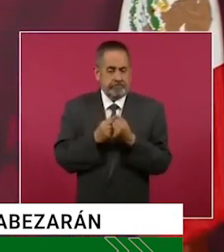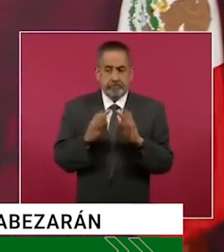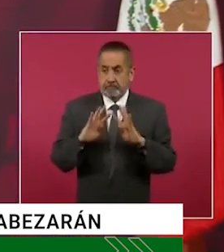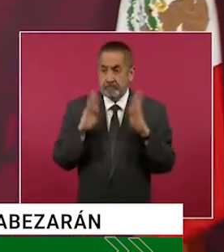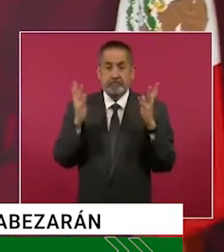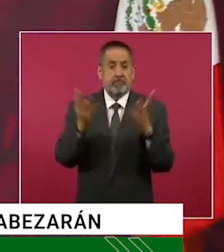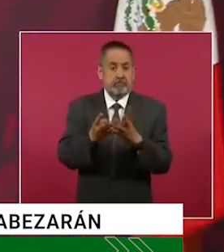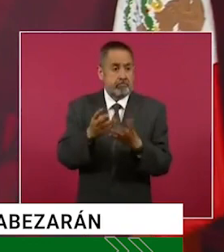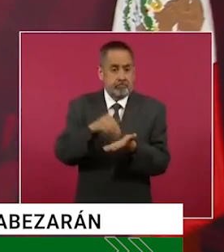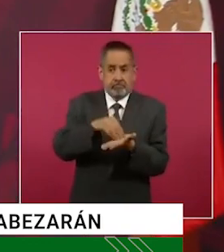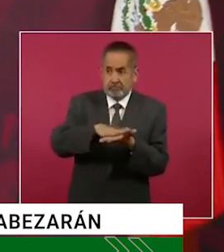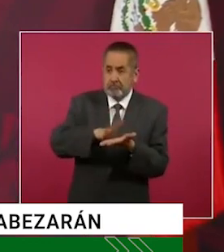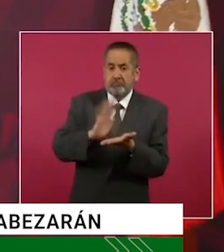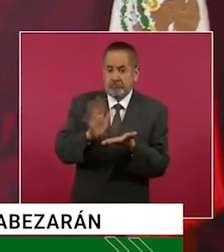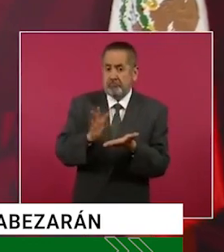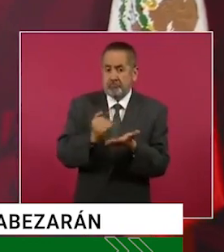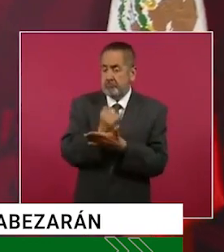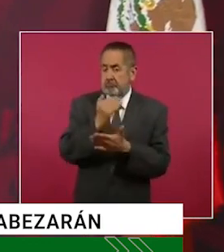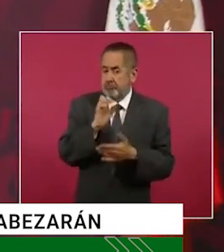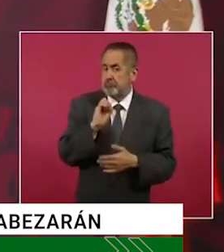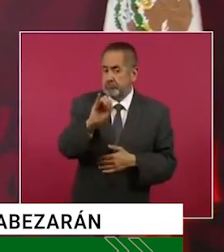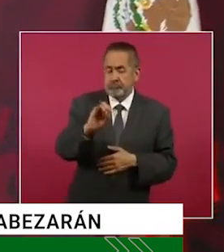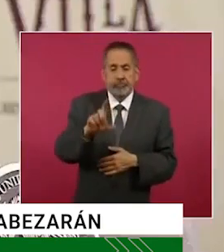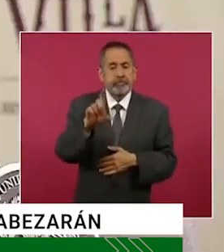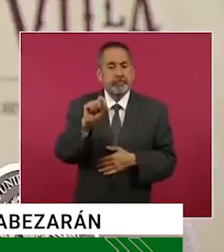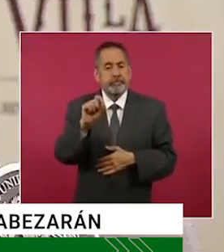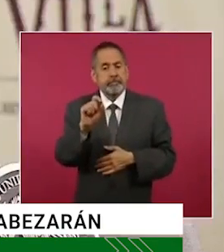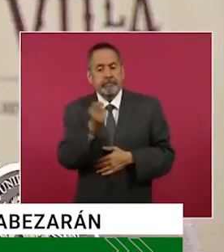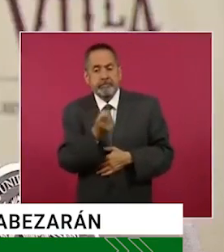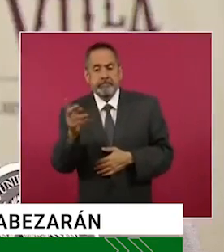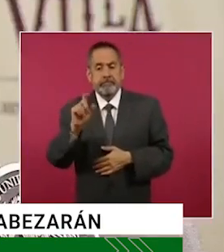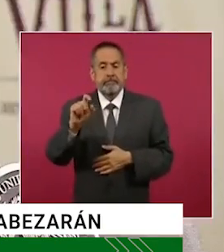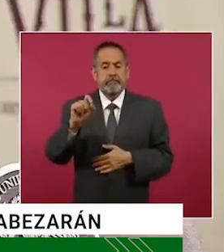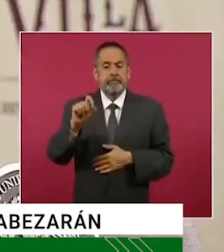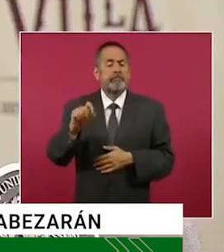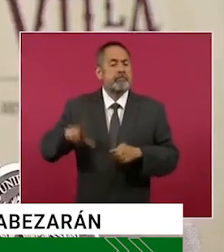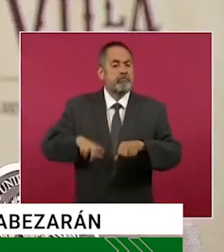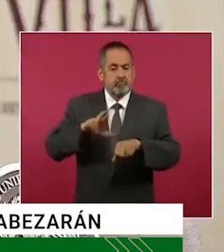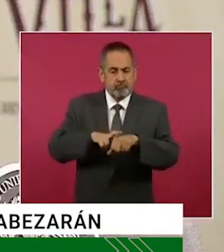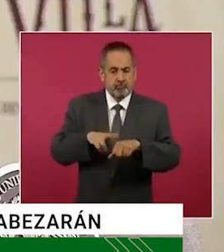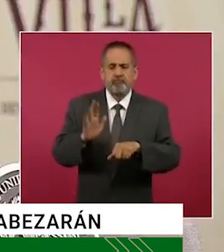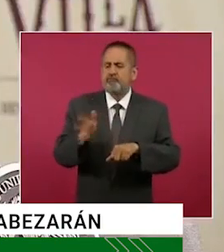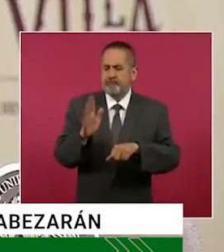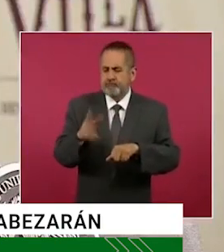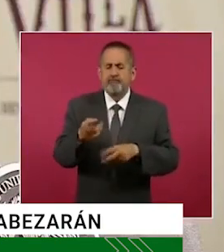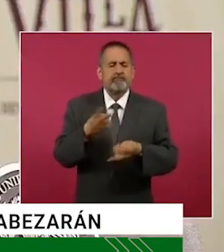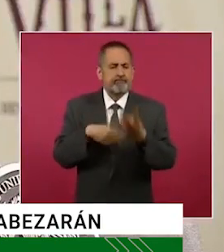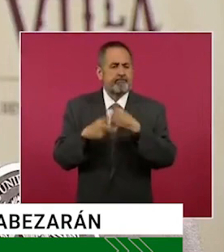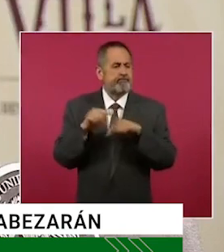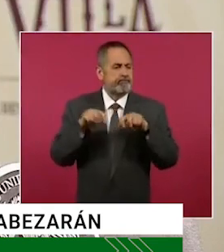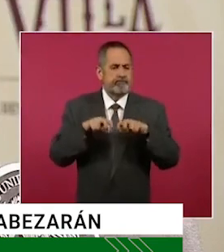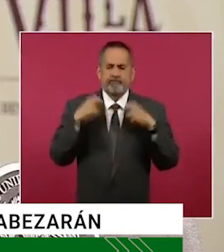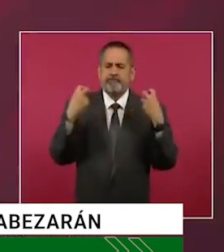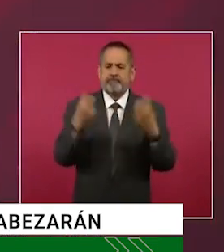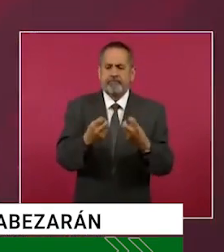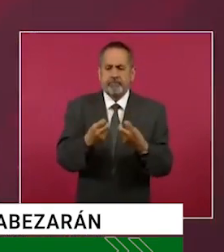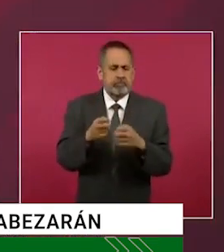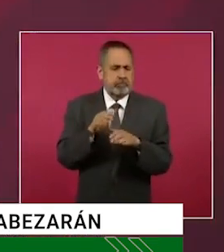20 gobernadores y pues todo va en el marco de la revisión que se